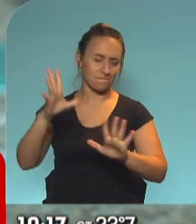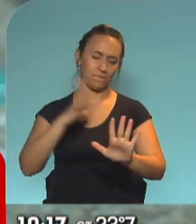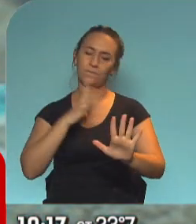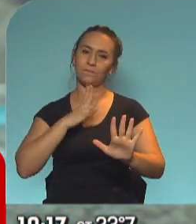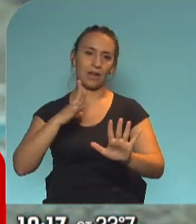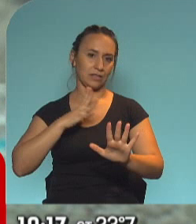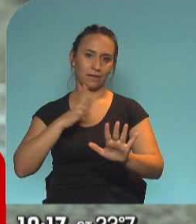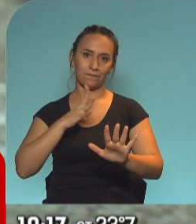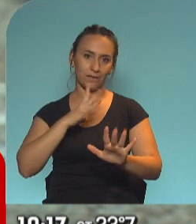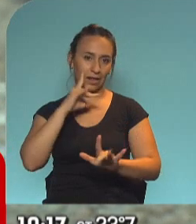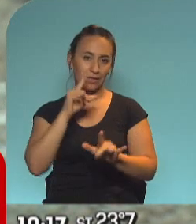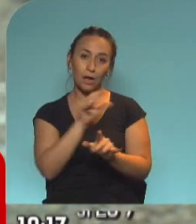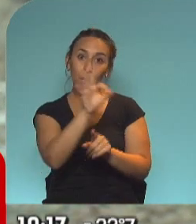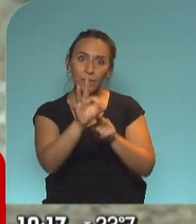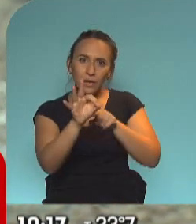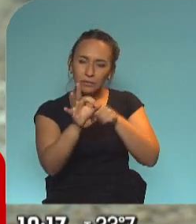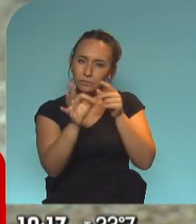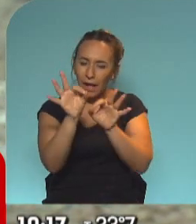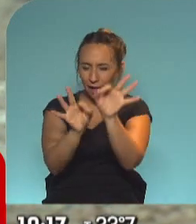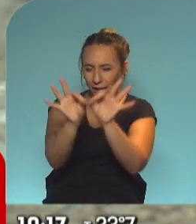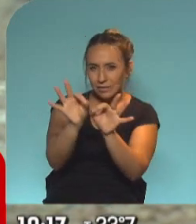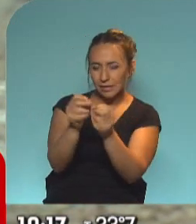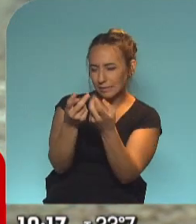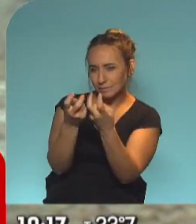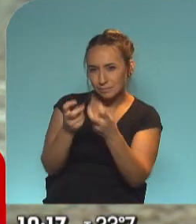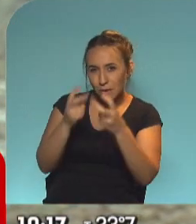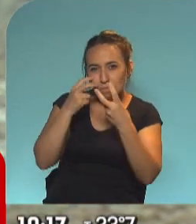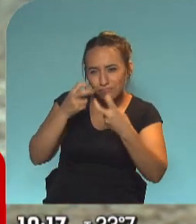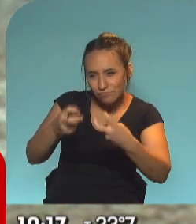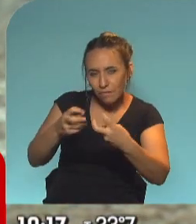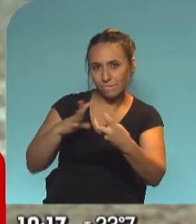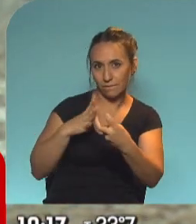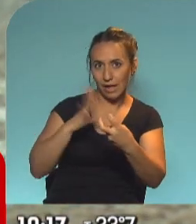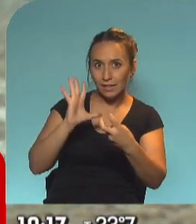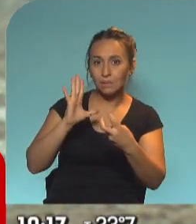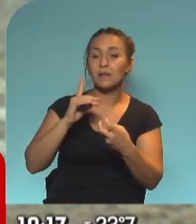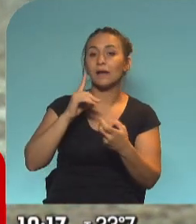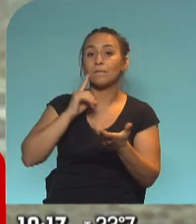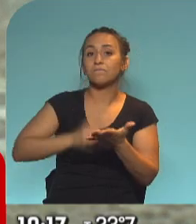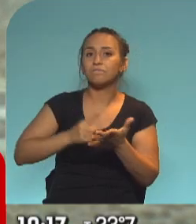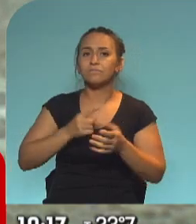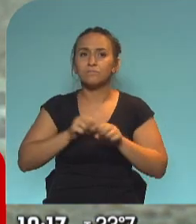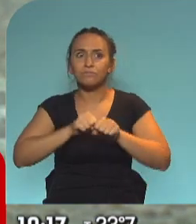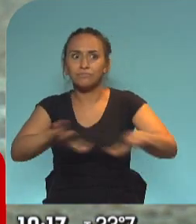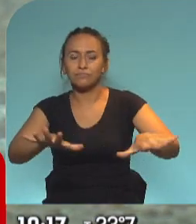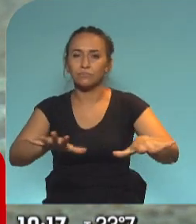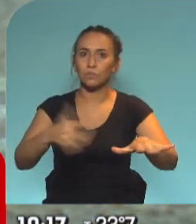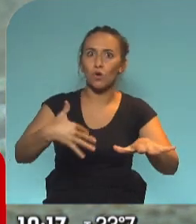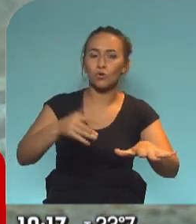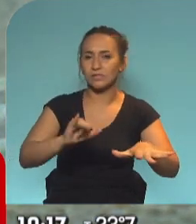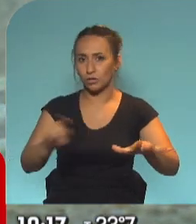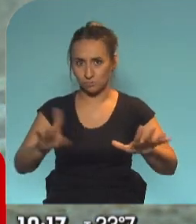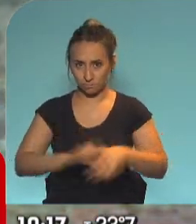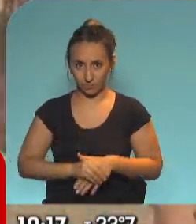la de Río de Janeiro para ver la velocidad de crecimiento. Pero es probable que, mire, el virus si tiene algo es que no